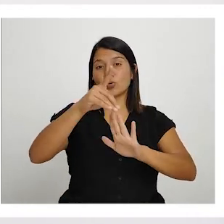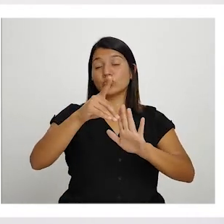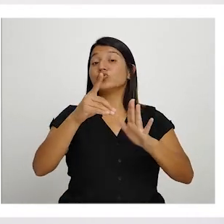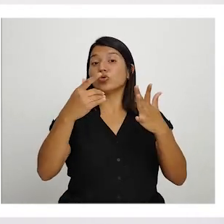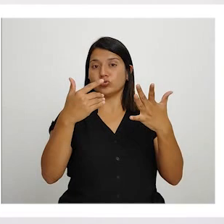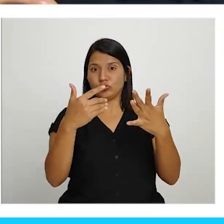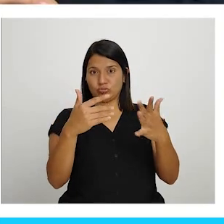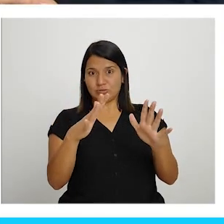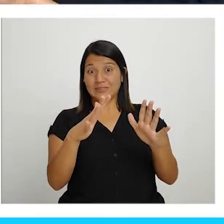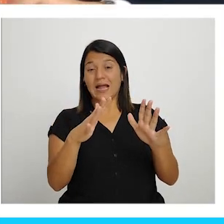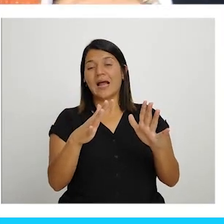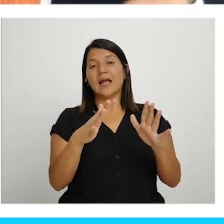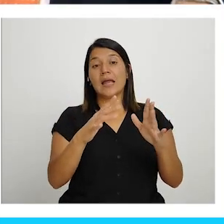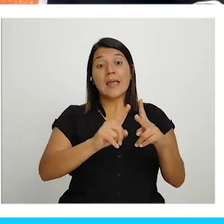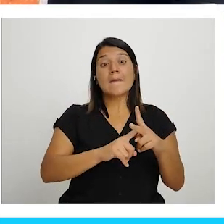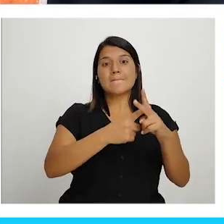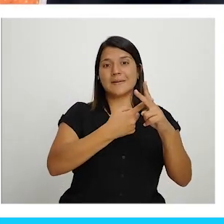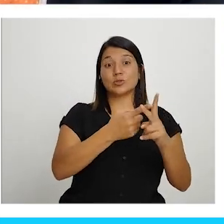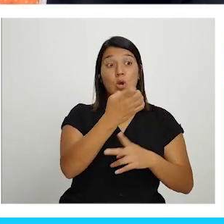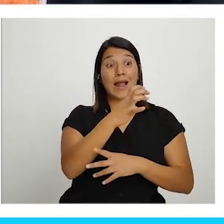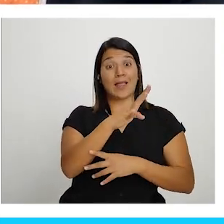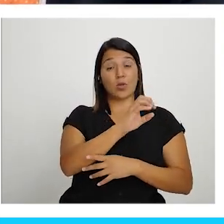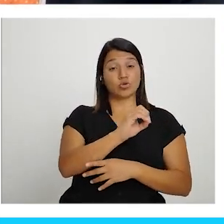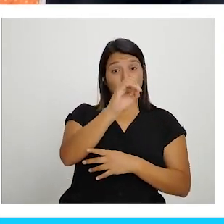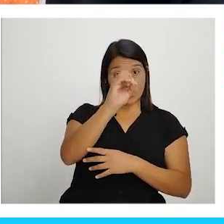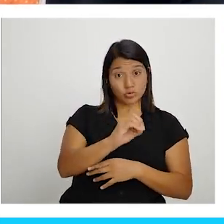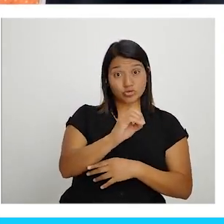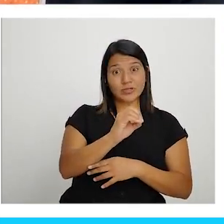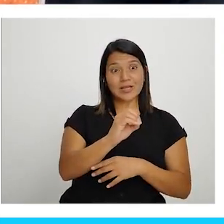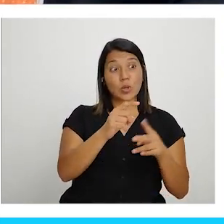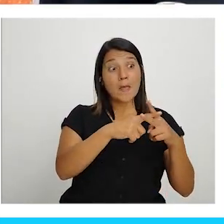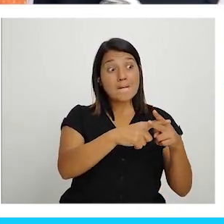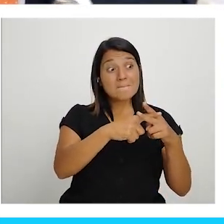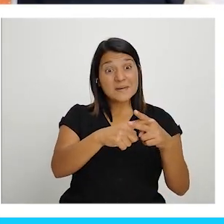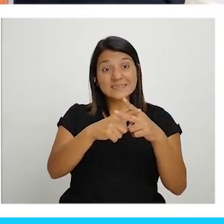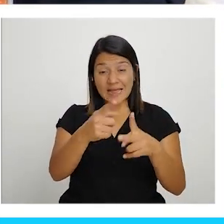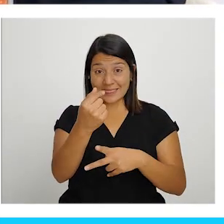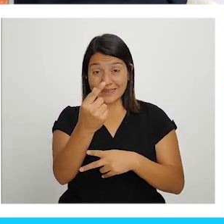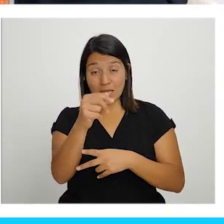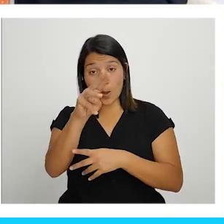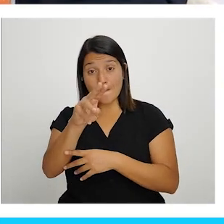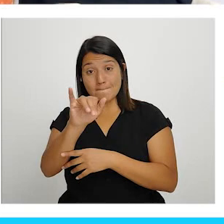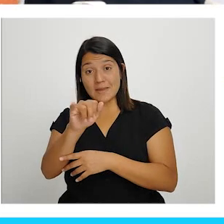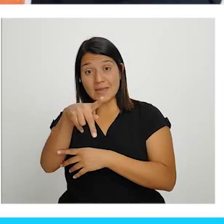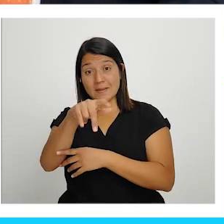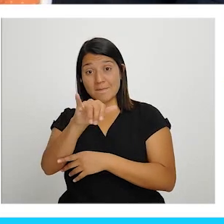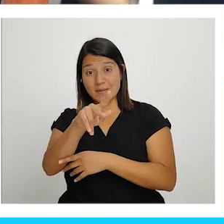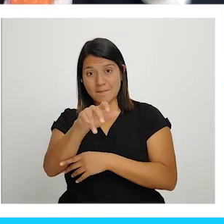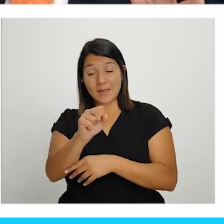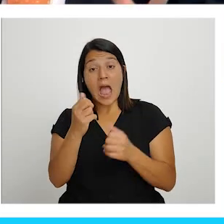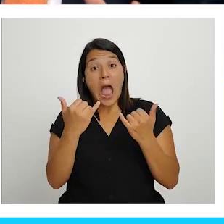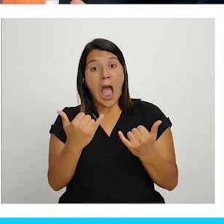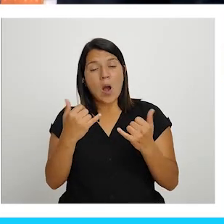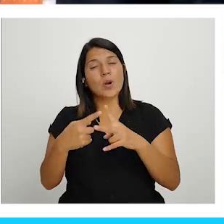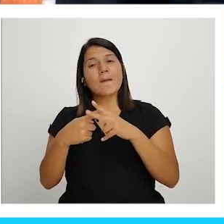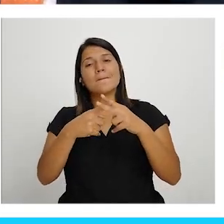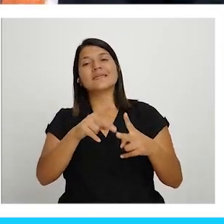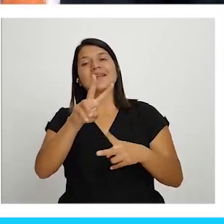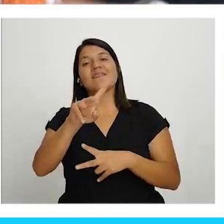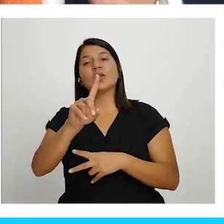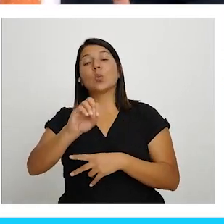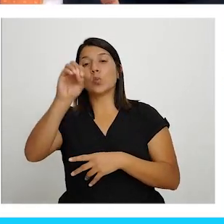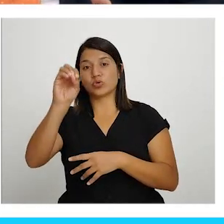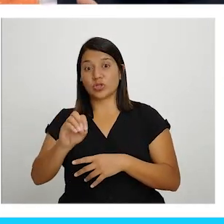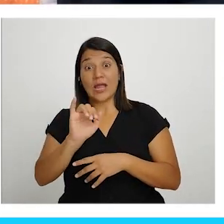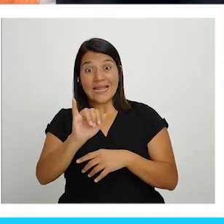en ese mismo periodo de pesar el 14% del financiamiento de las MIPYMES al 21%. Eso hemos hecho en banca de desarrollo.